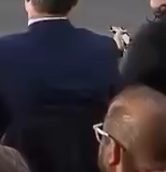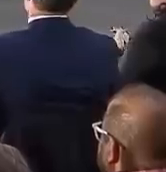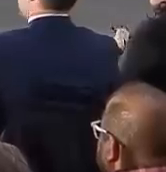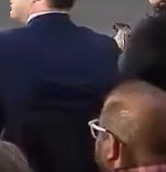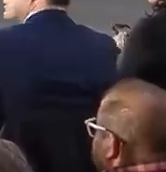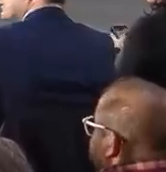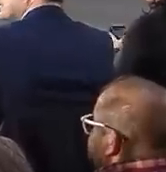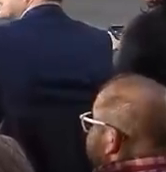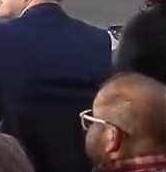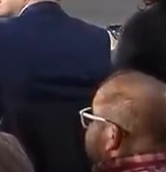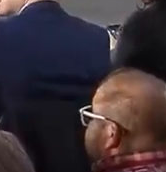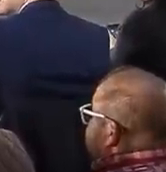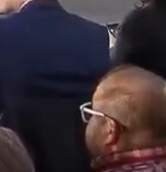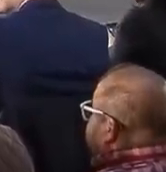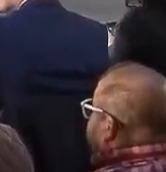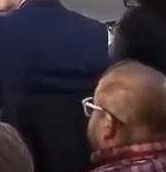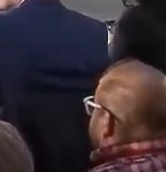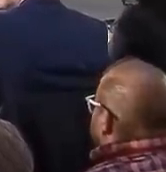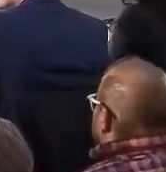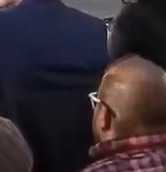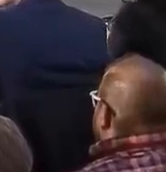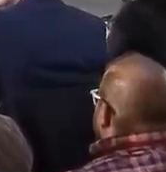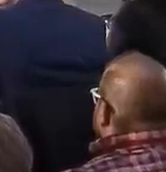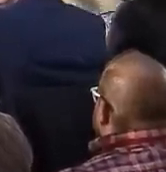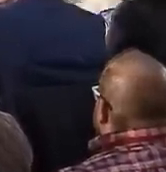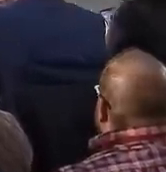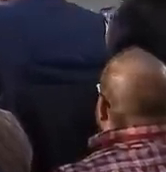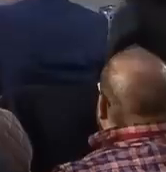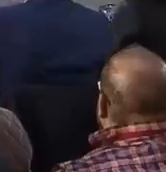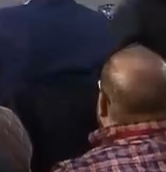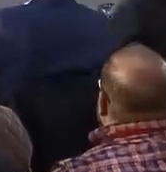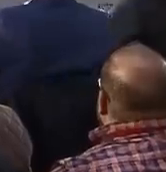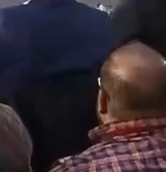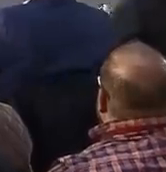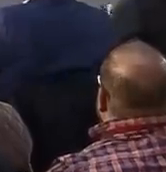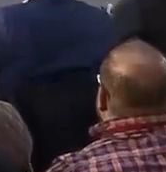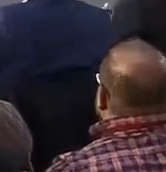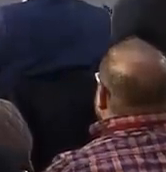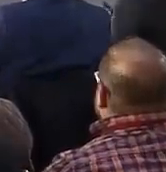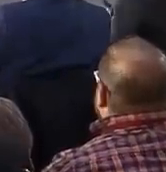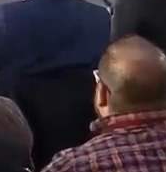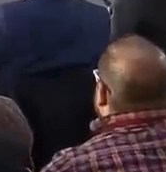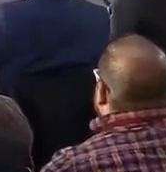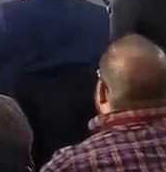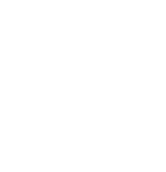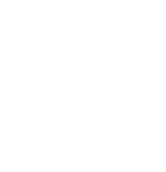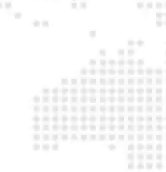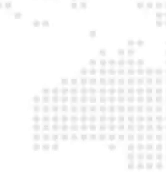Muy buenos días. Tengan todos ustedes.